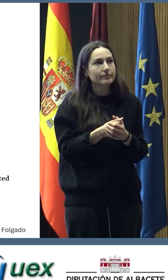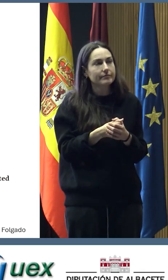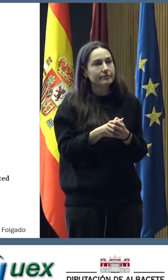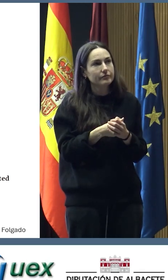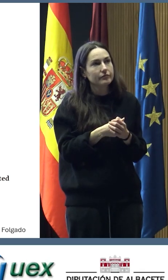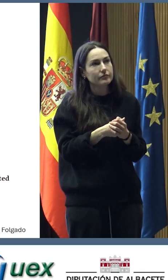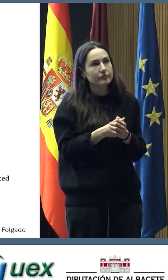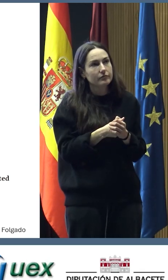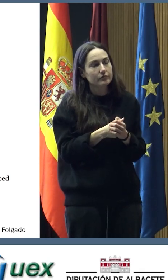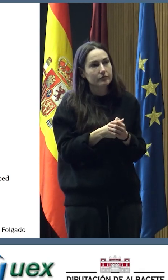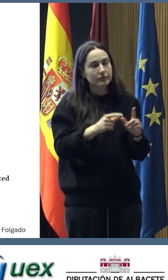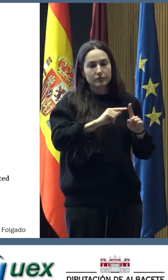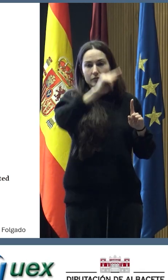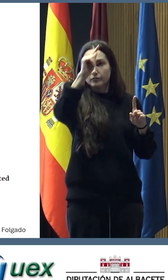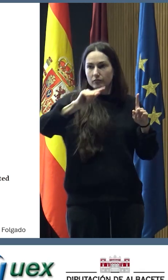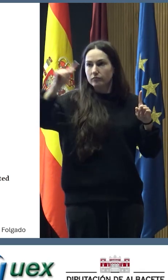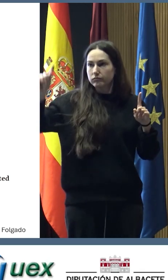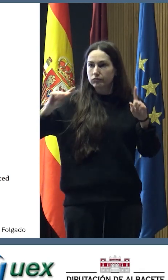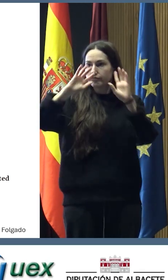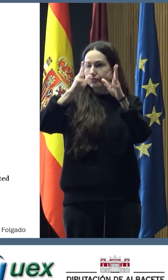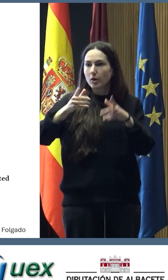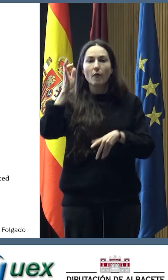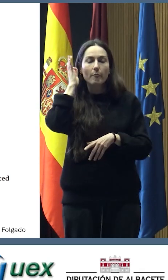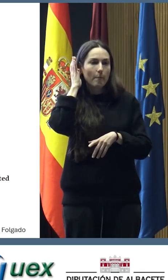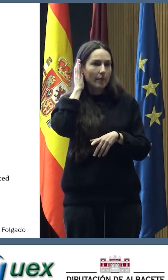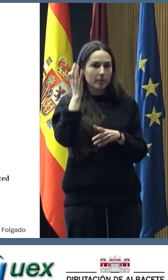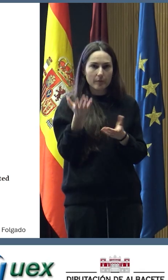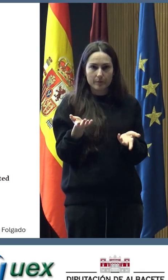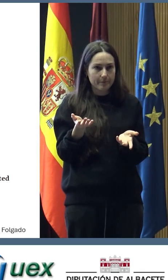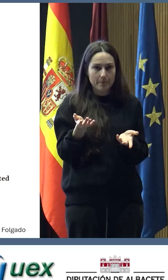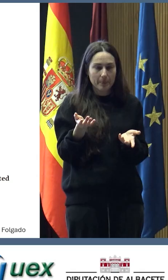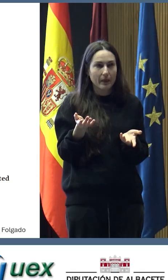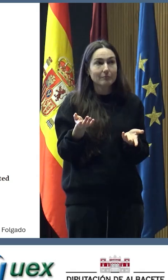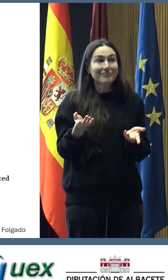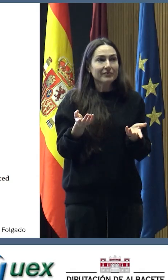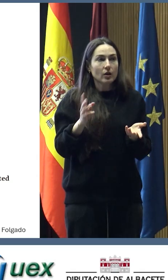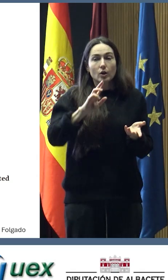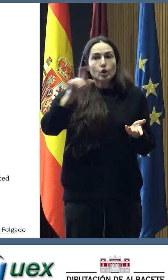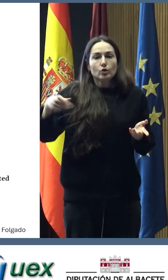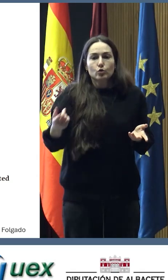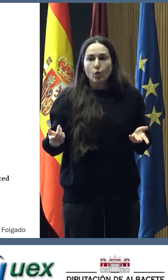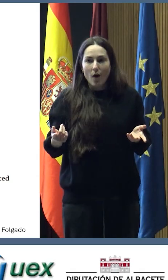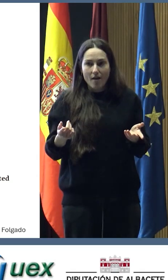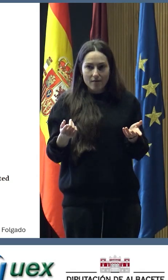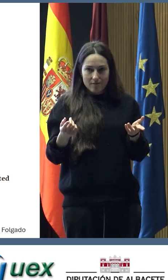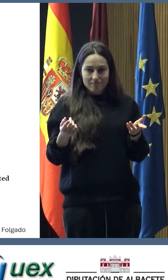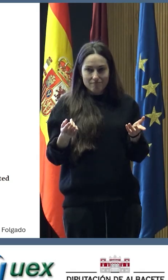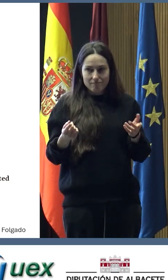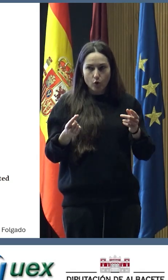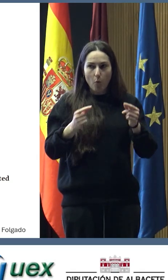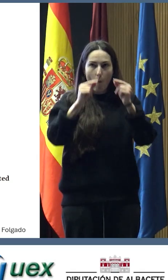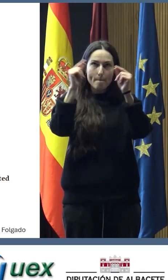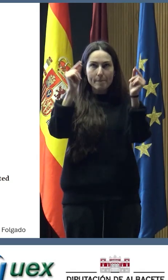Son los estándares femeninos, no suele haber un screening para hombre, por eso se tarda más también